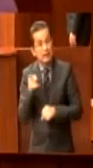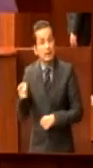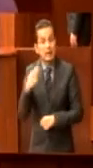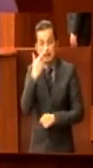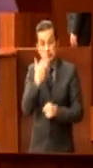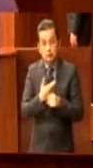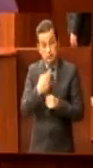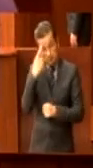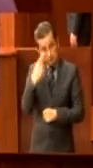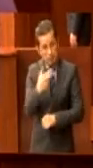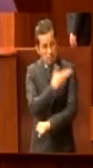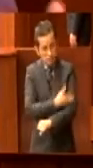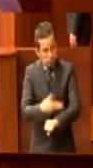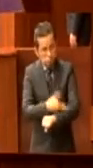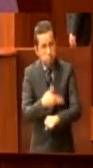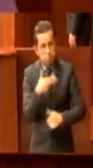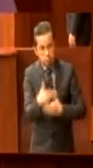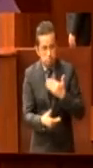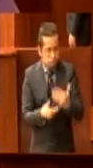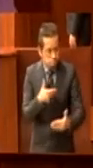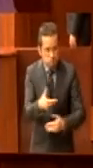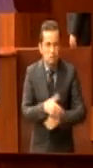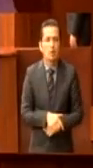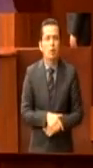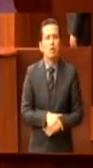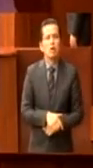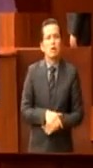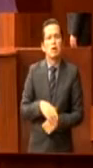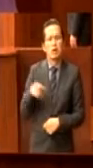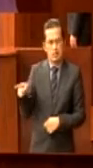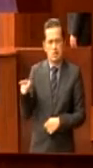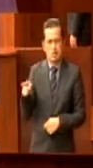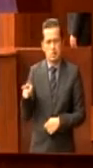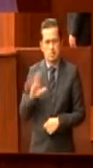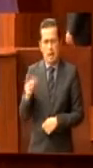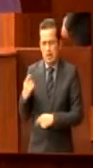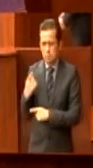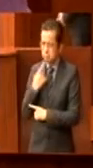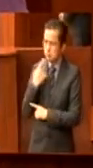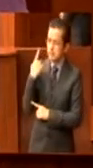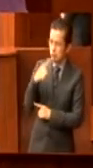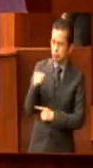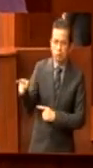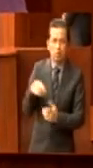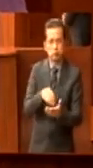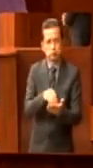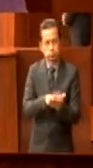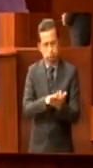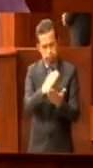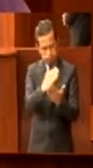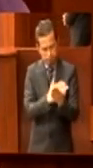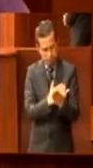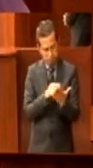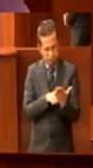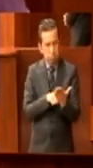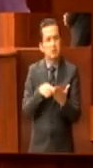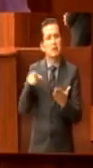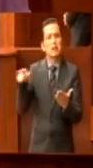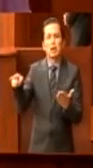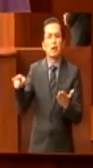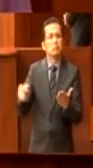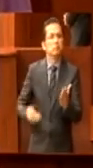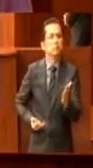del procedimiento al momento de registrar la denuncia decidió declarar su